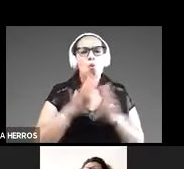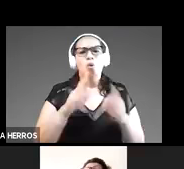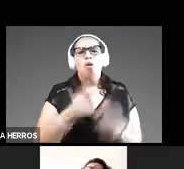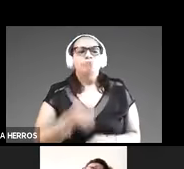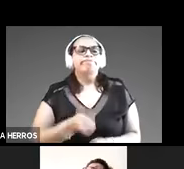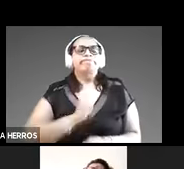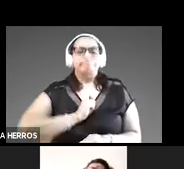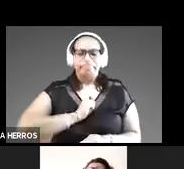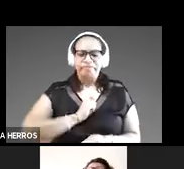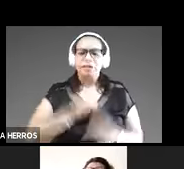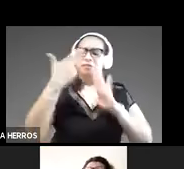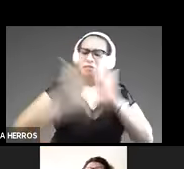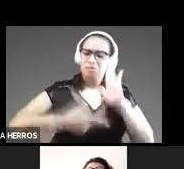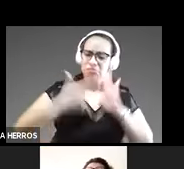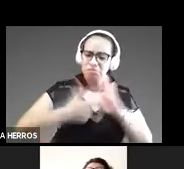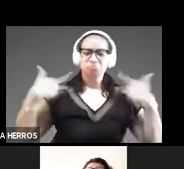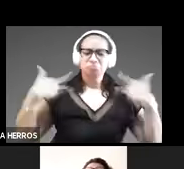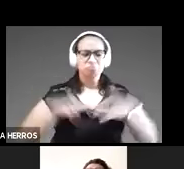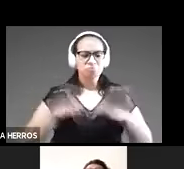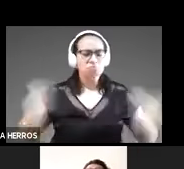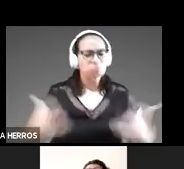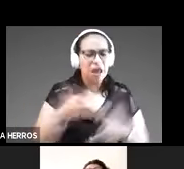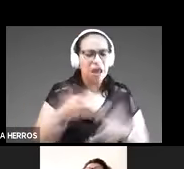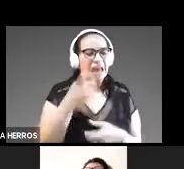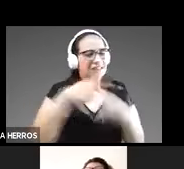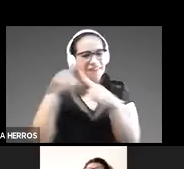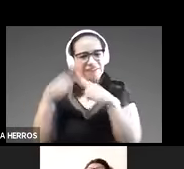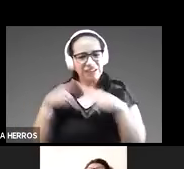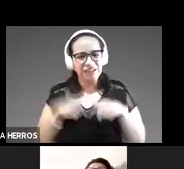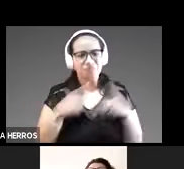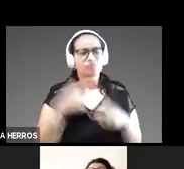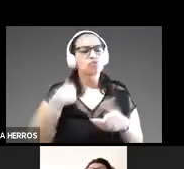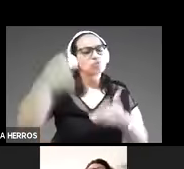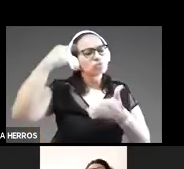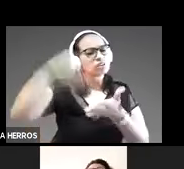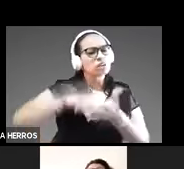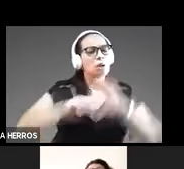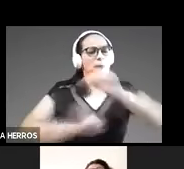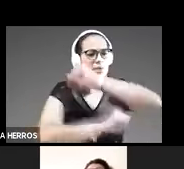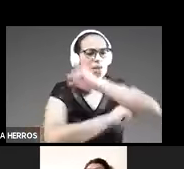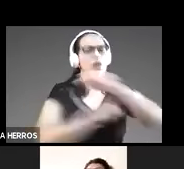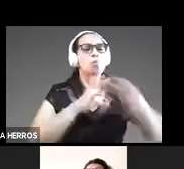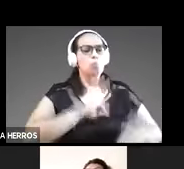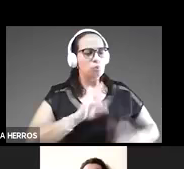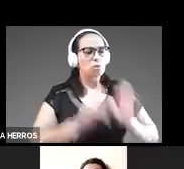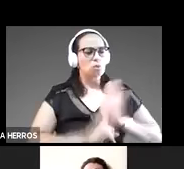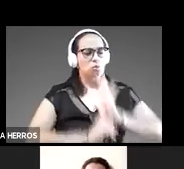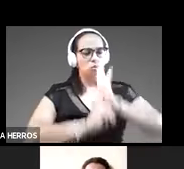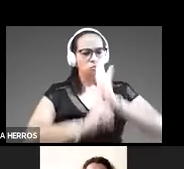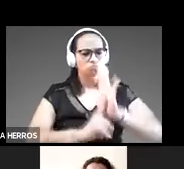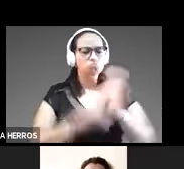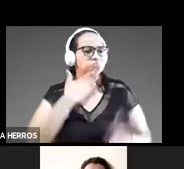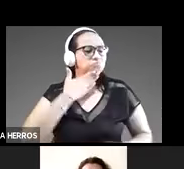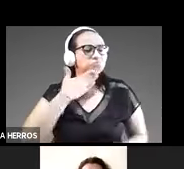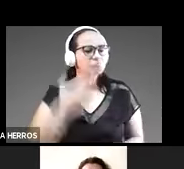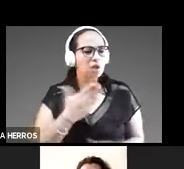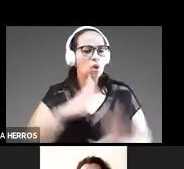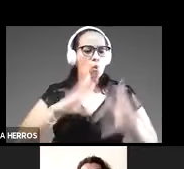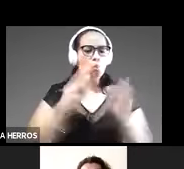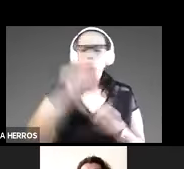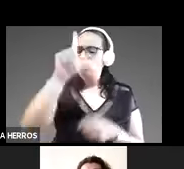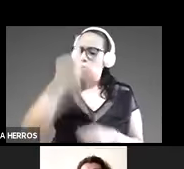y demás, ¿no? Creo que Pilares puede ser una muy buena demostración, claro, junto con Lunes y todas